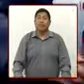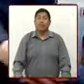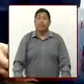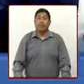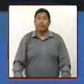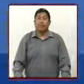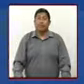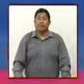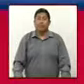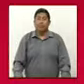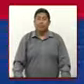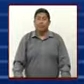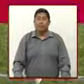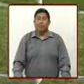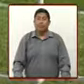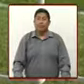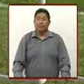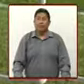Muchas gracias. Gracias.